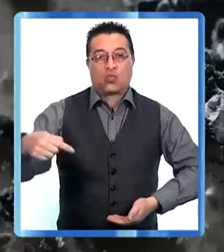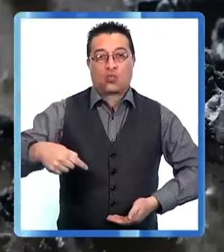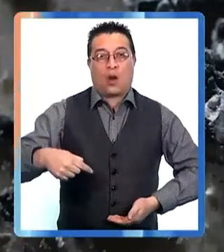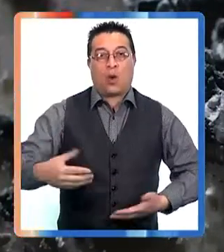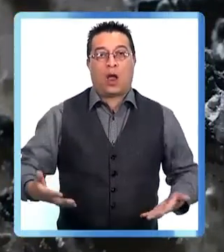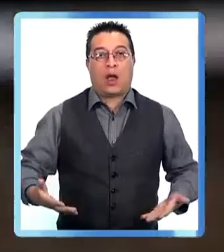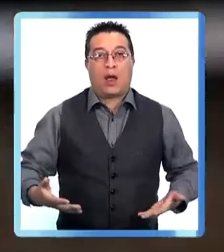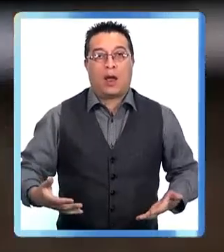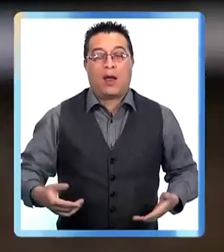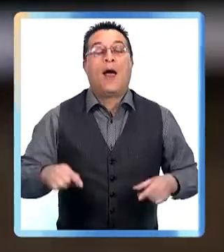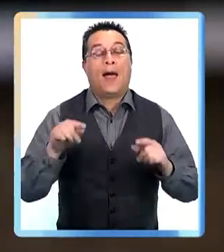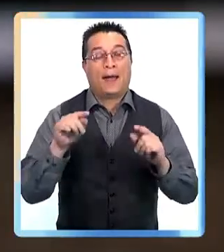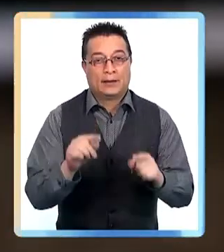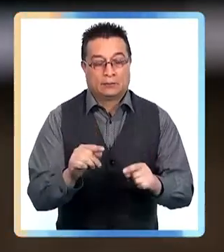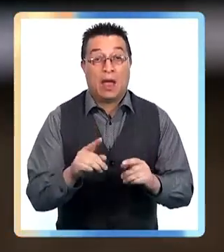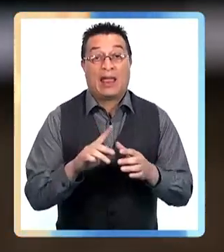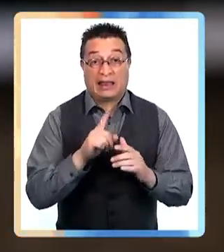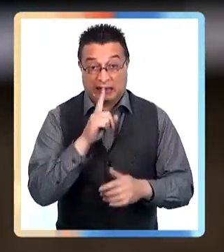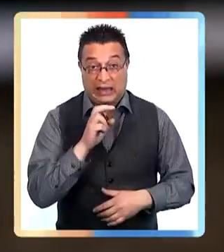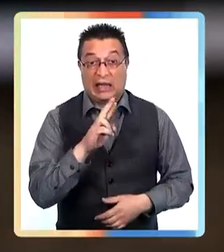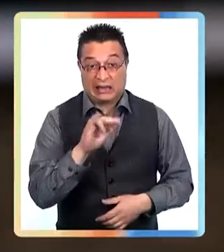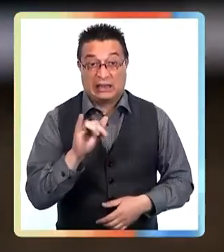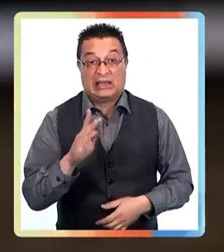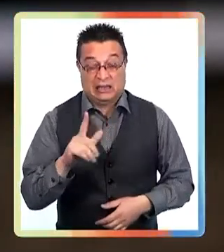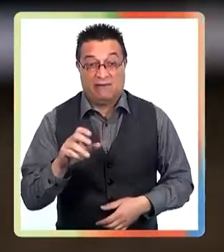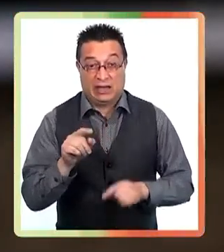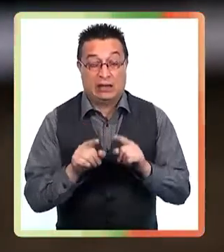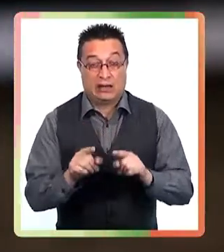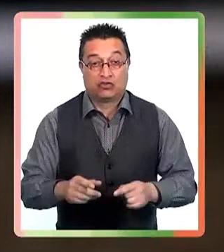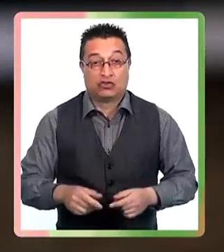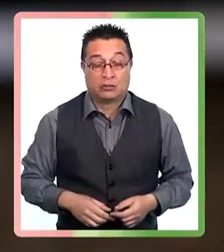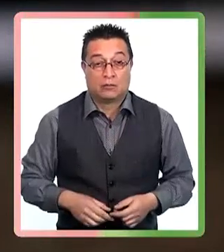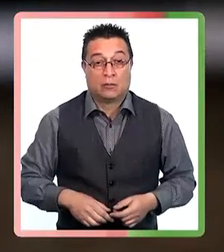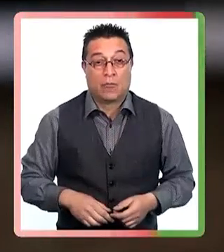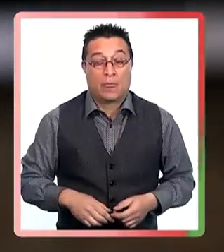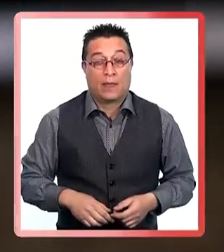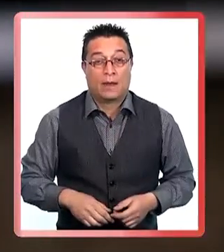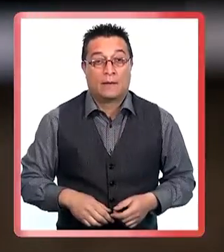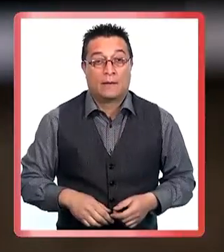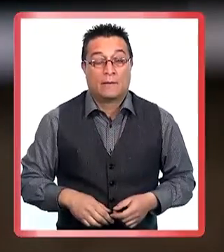sea, así de terrible es esto.